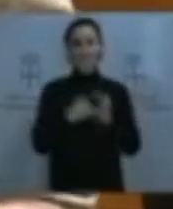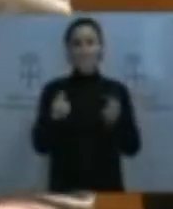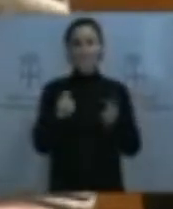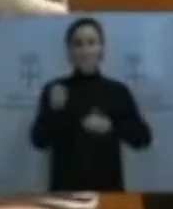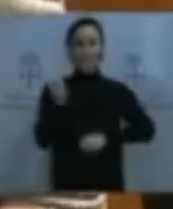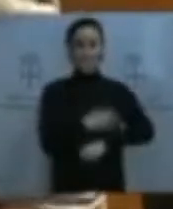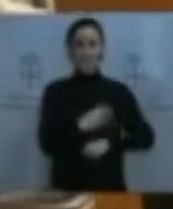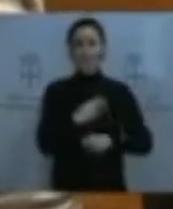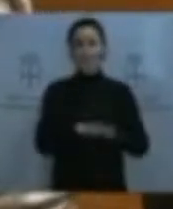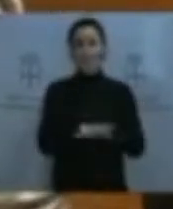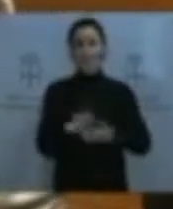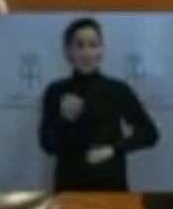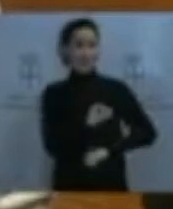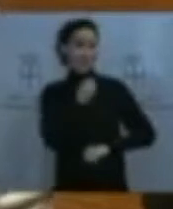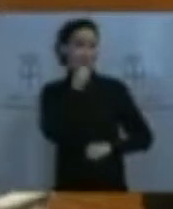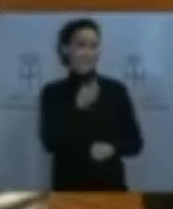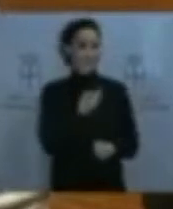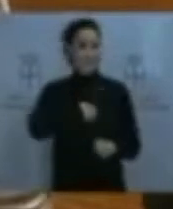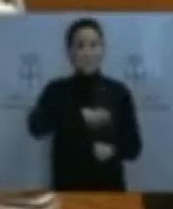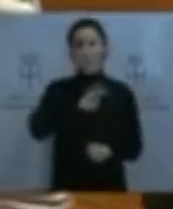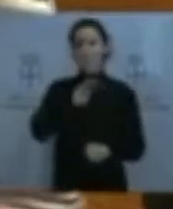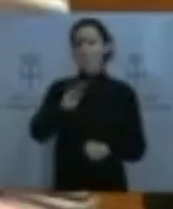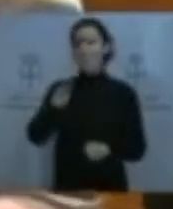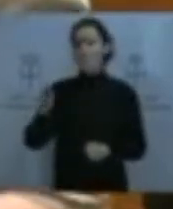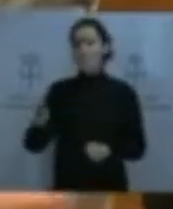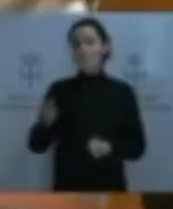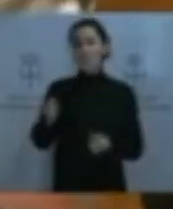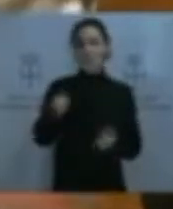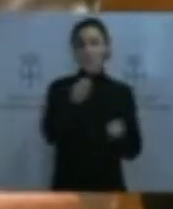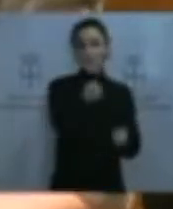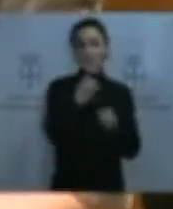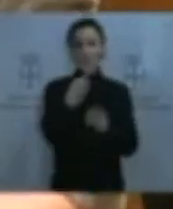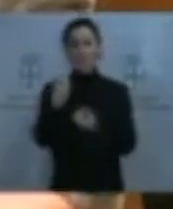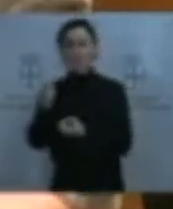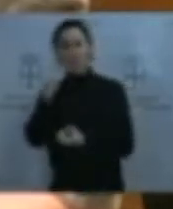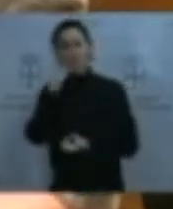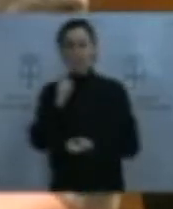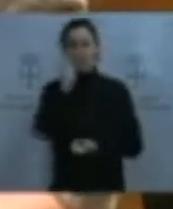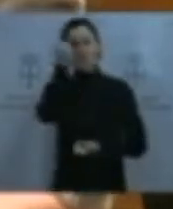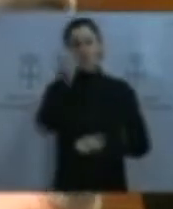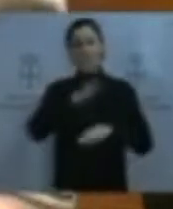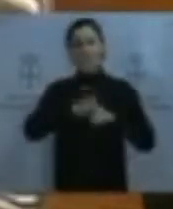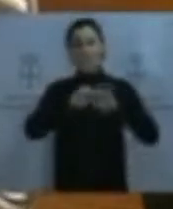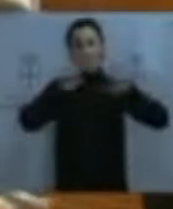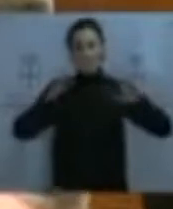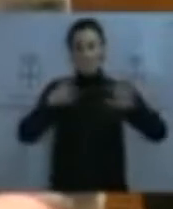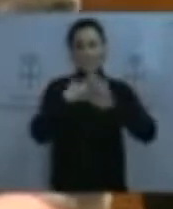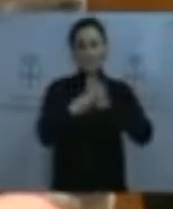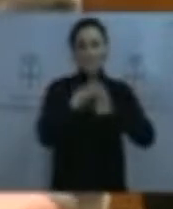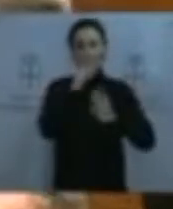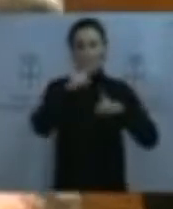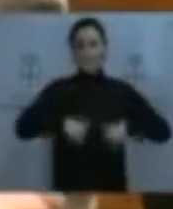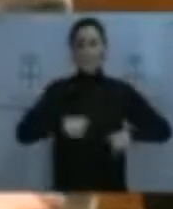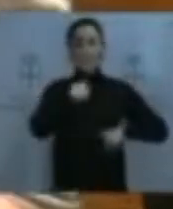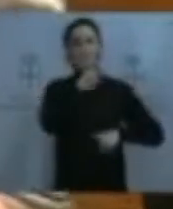diciembre. Bien, nosotros hemos pedido información, espero que con esa información logremos aclarar lo que usted adelanta hoy aquí,